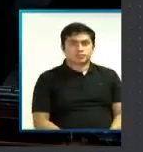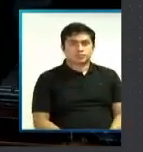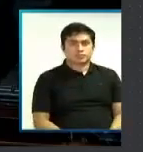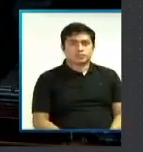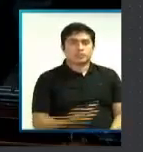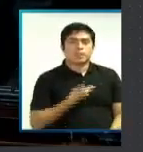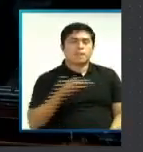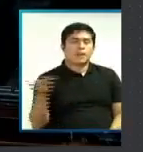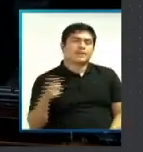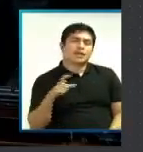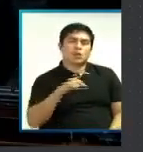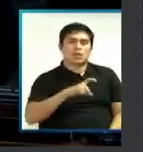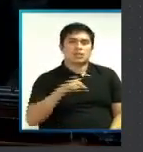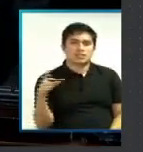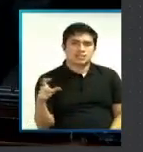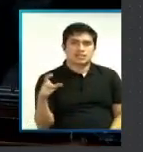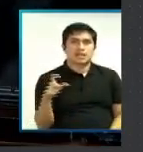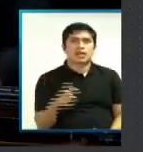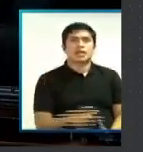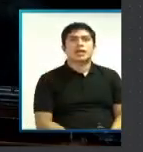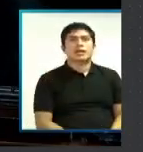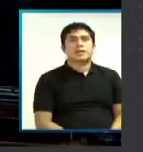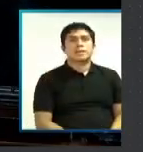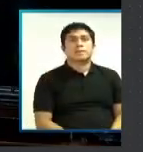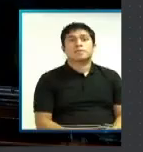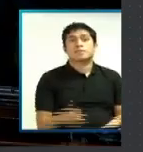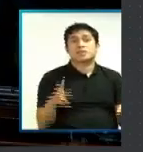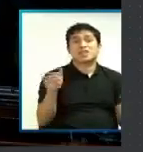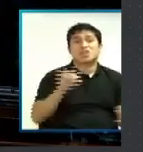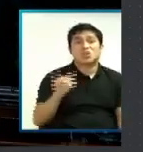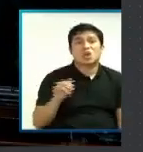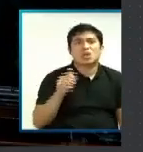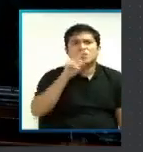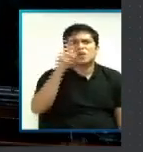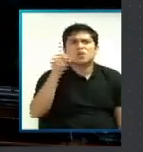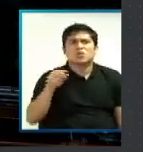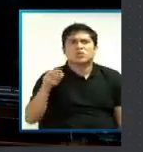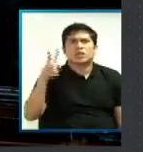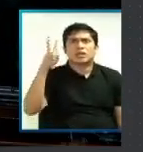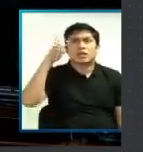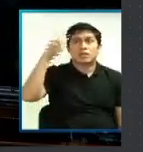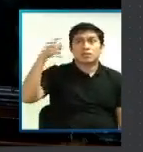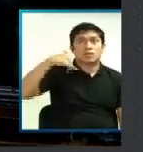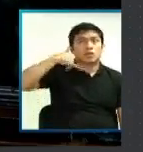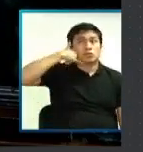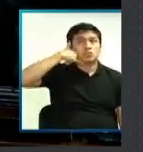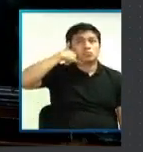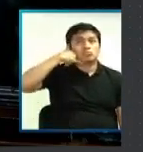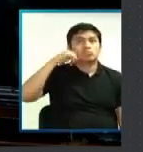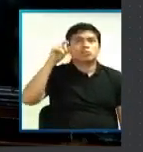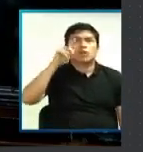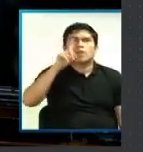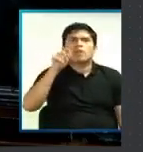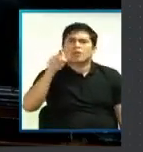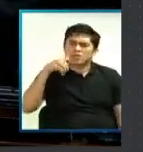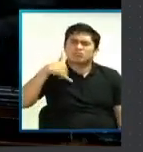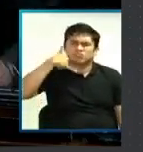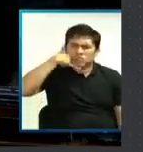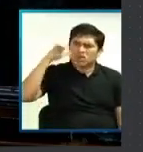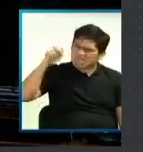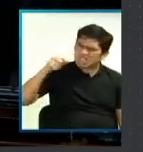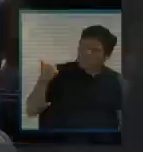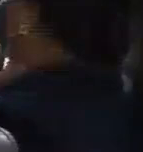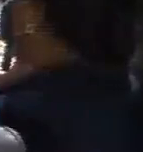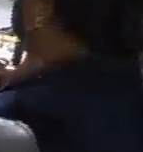sectores de la sociedad civil, incluso la APG y los 48 cantones, que en este momento están presentes, como se puede observar en las